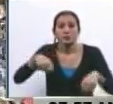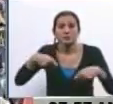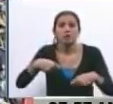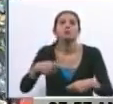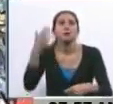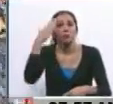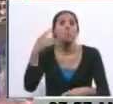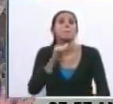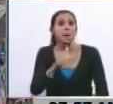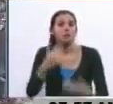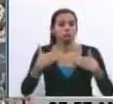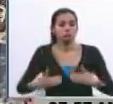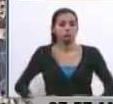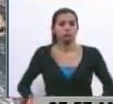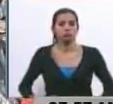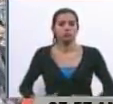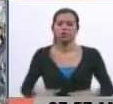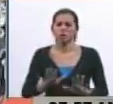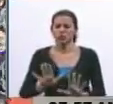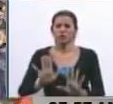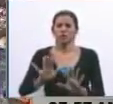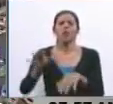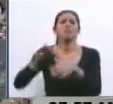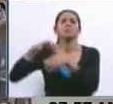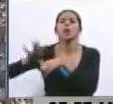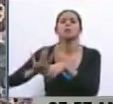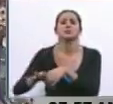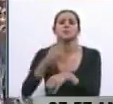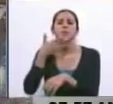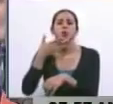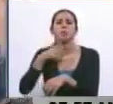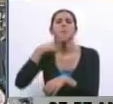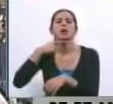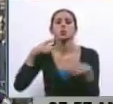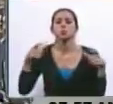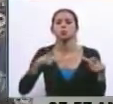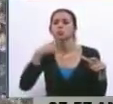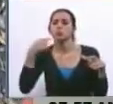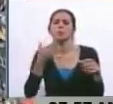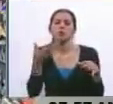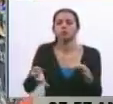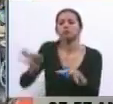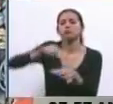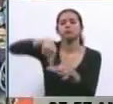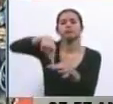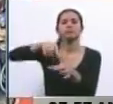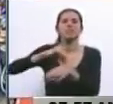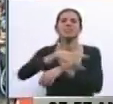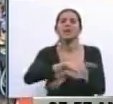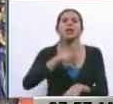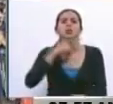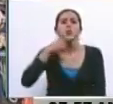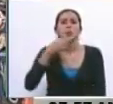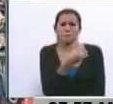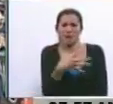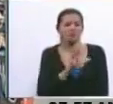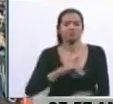tomar, no, déjamelo sin azúcar o dámelo con papelón. Hemos aprendido, nos hemos organizado. Los CLAP